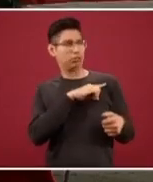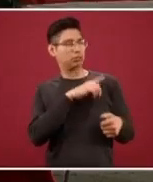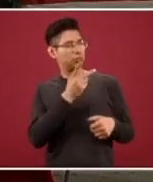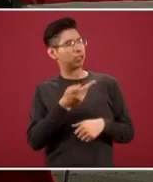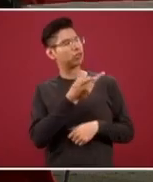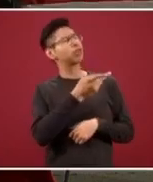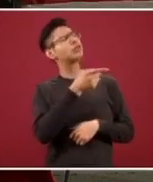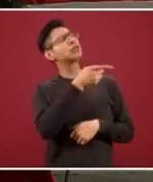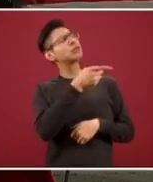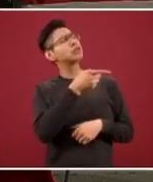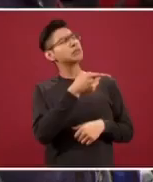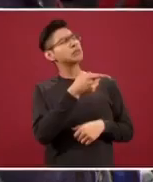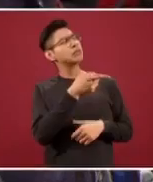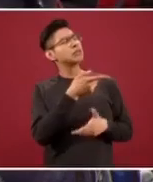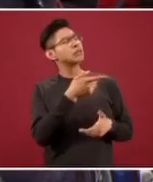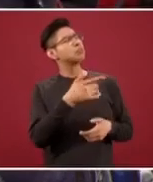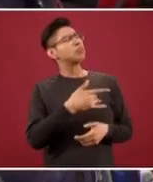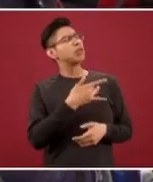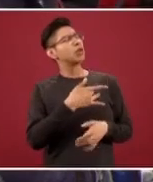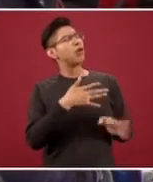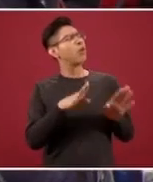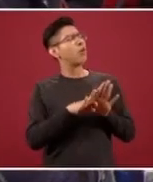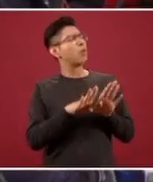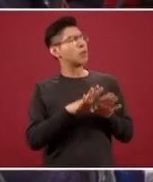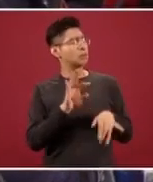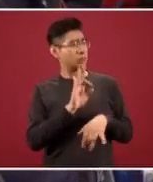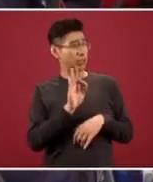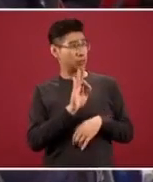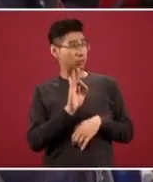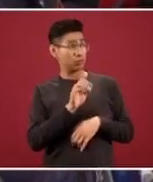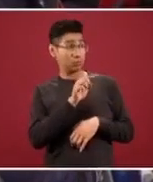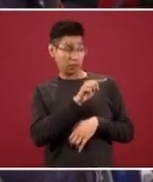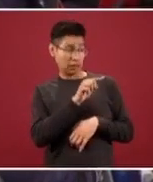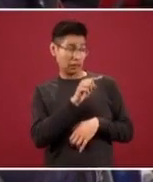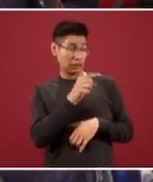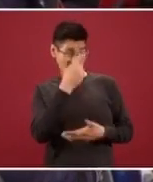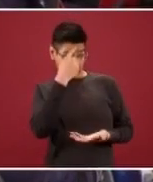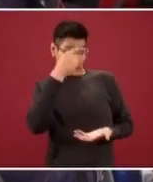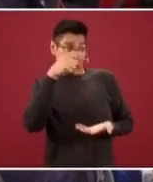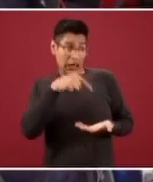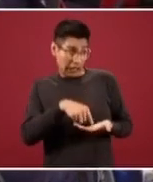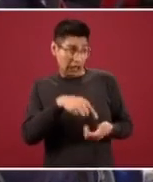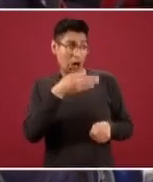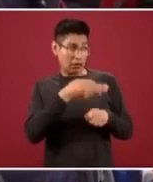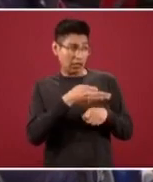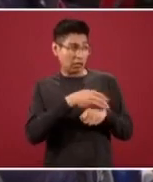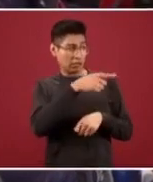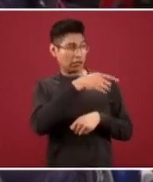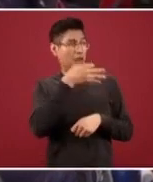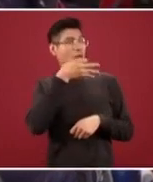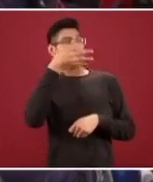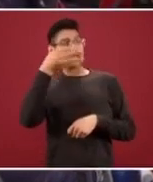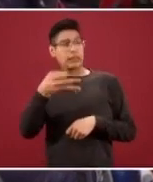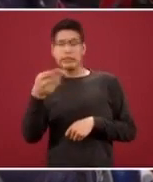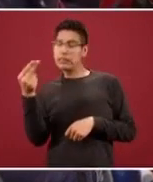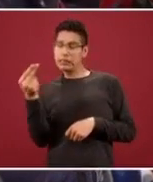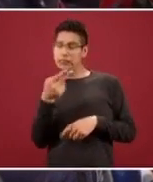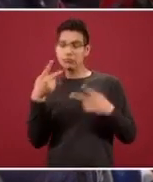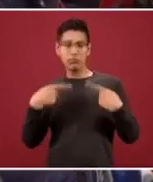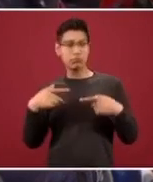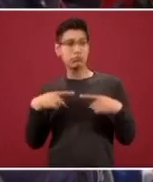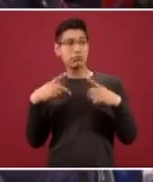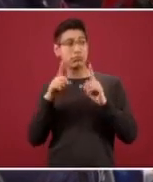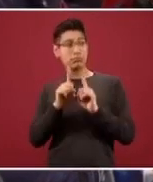autoridades de salud cuando no consideran que es un poco incongruente este mensaje que ustedes están dando con estas medidas de